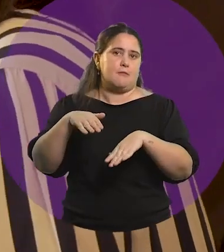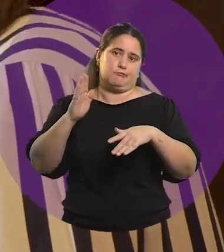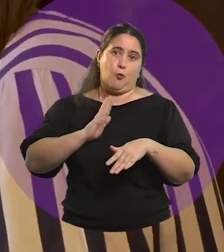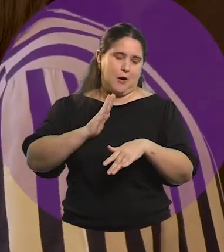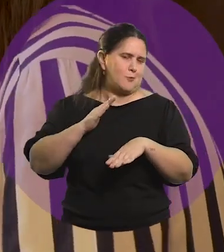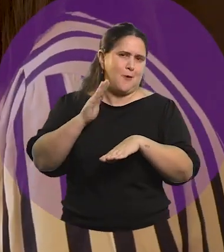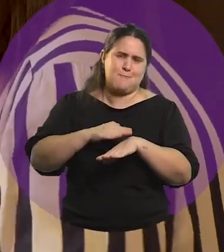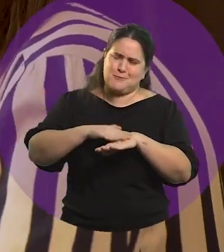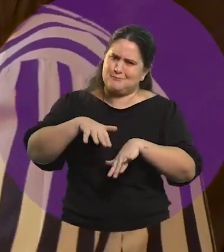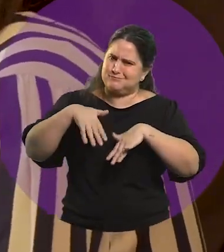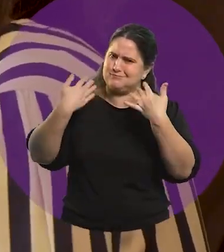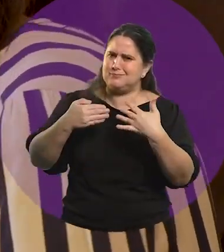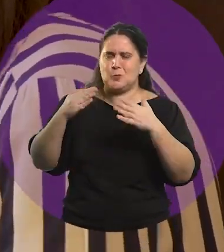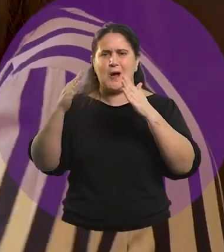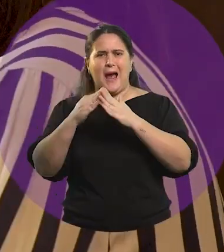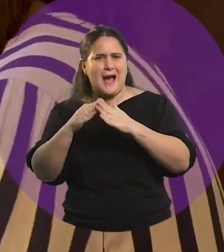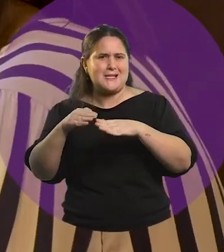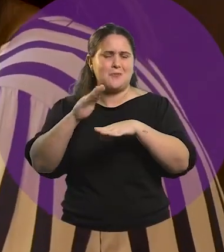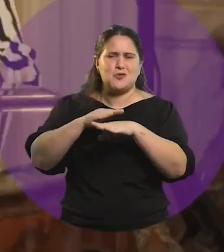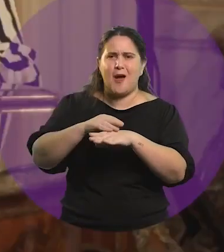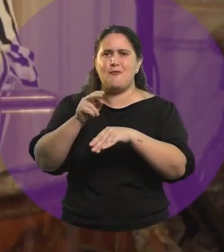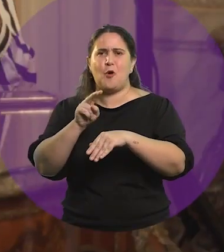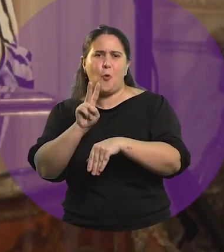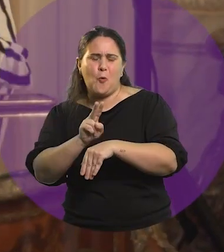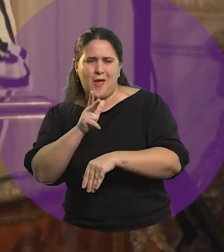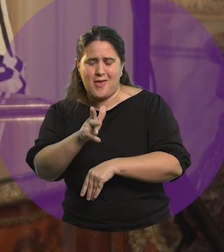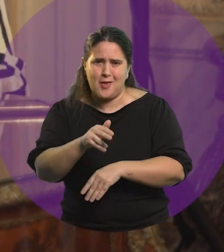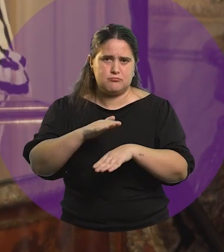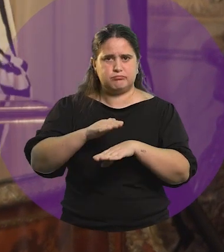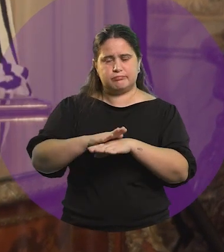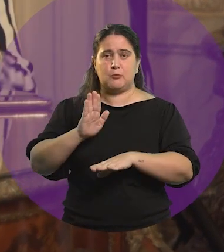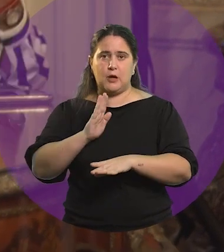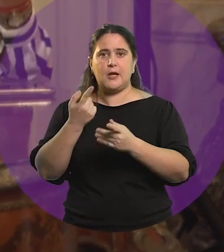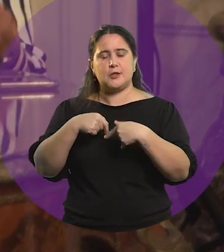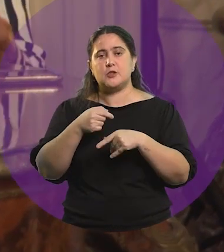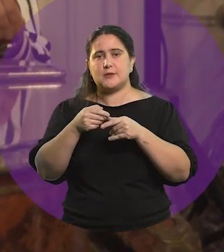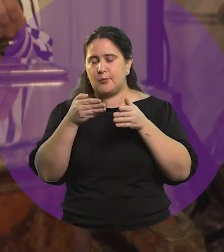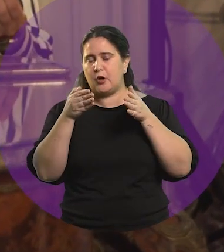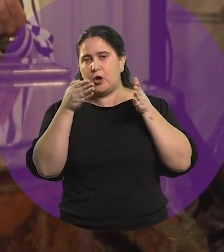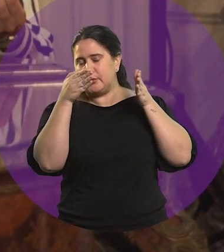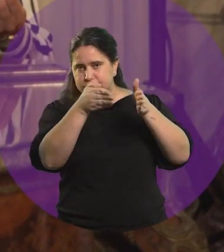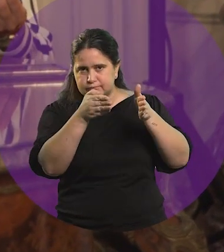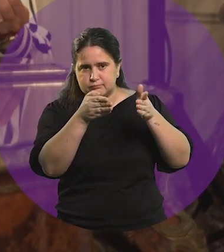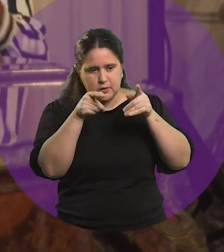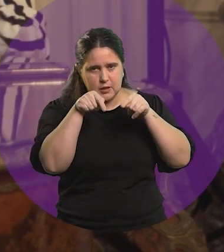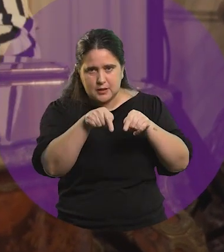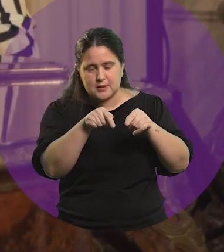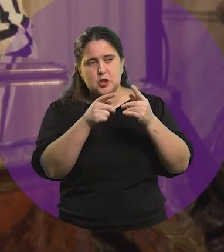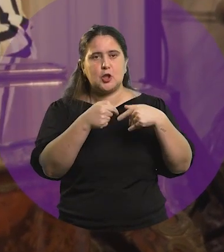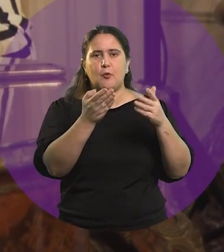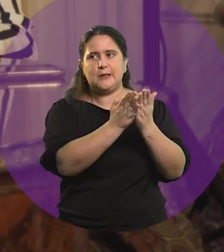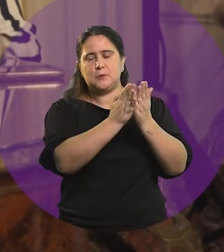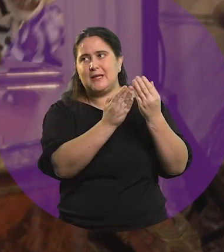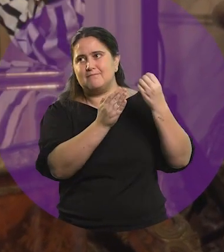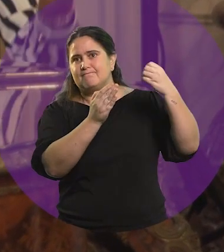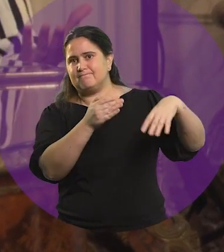que las mujeres tenemos en el trabajo no remunerado, en las actividades de cuidado, que también nos hacen que dediquemos menos tiempo a formarnos en